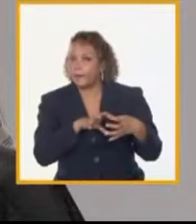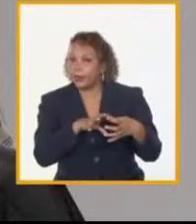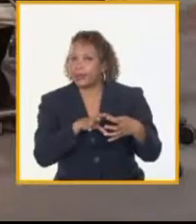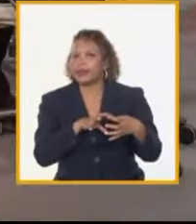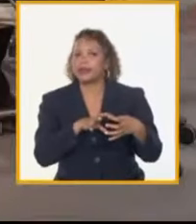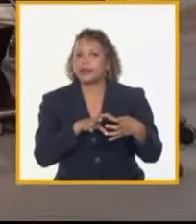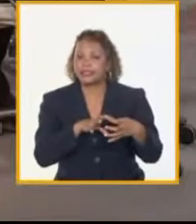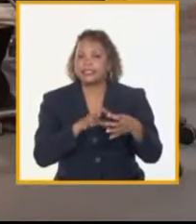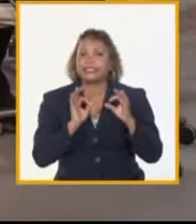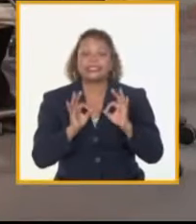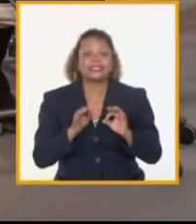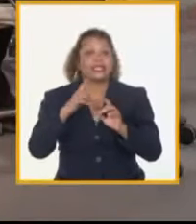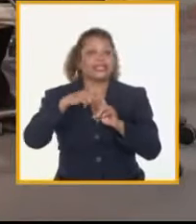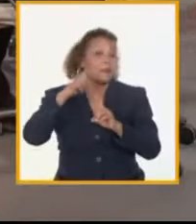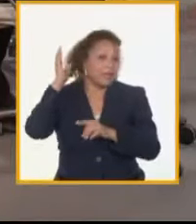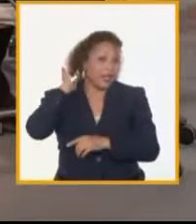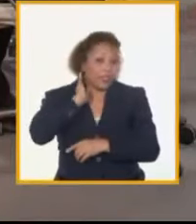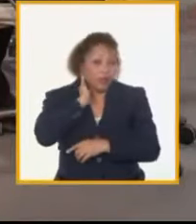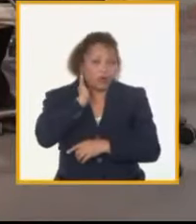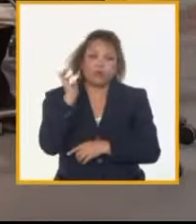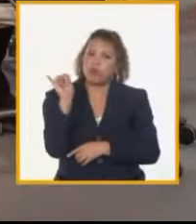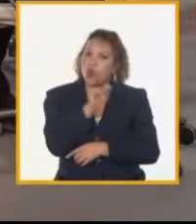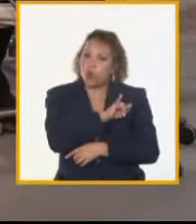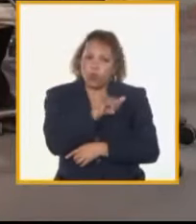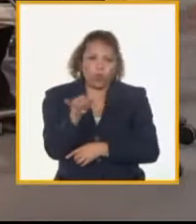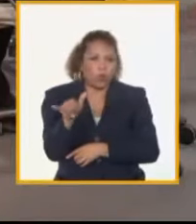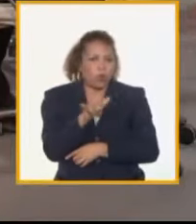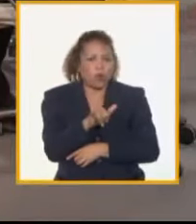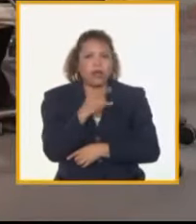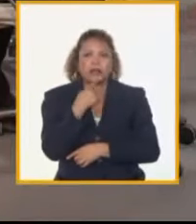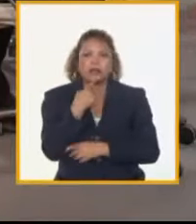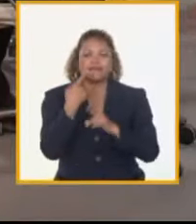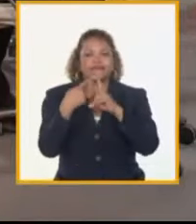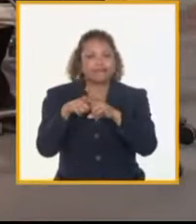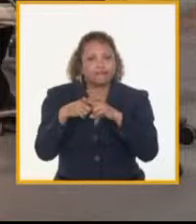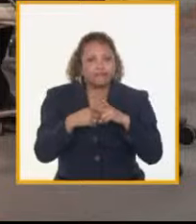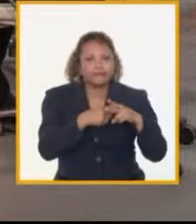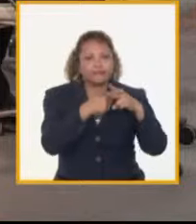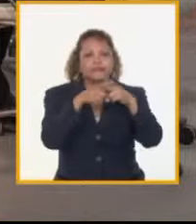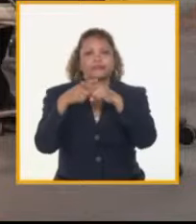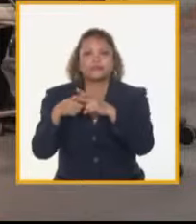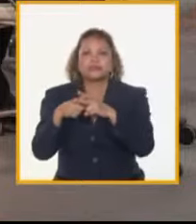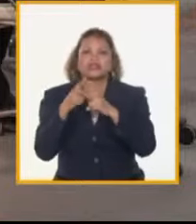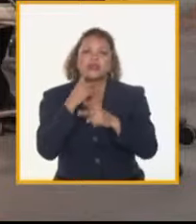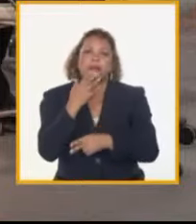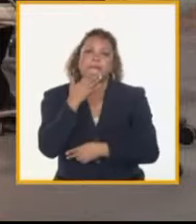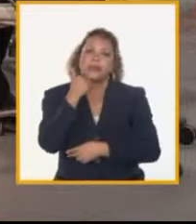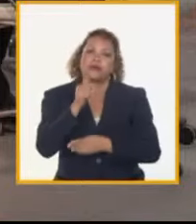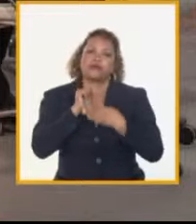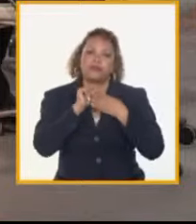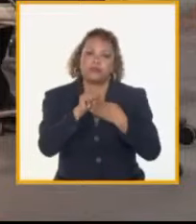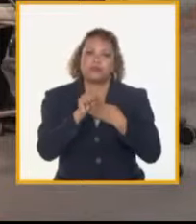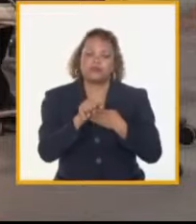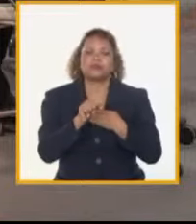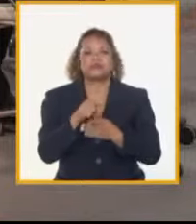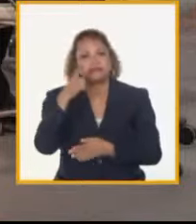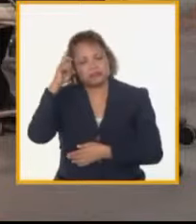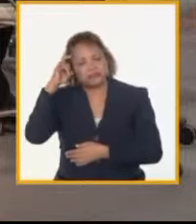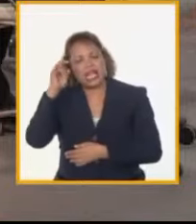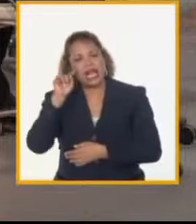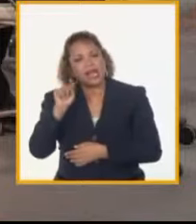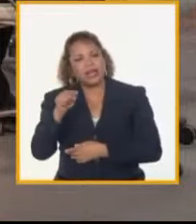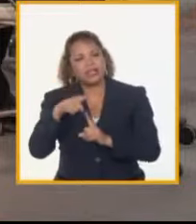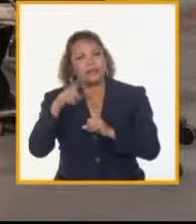terminal de ómnibus nacionales igual se sigue remodelando, trabajando para seguir brindando un mejor servicio. Sí, ahí se hicieron un grupo de remodelaciones